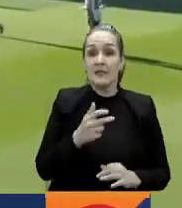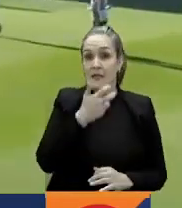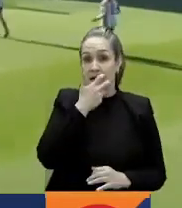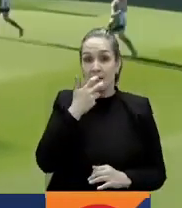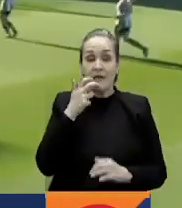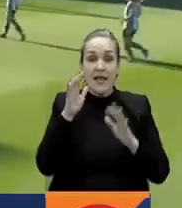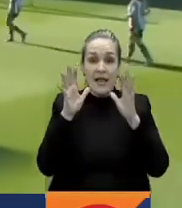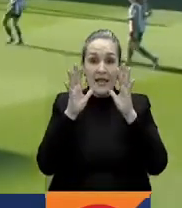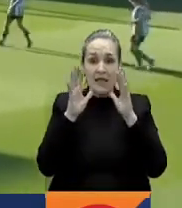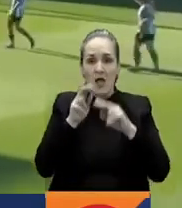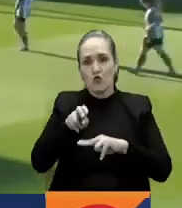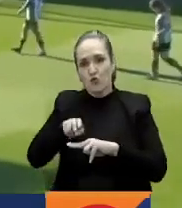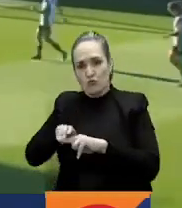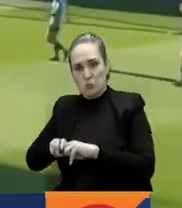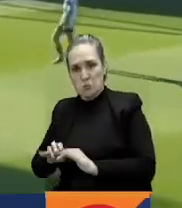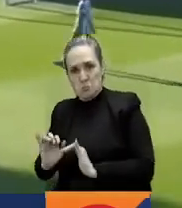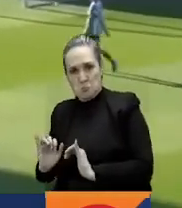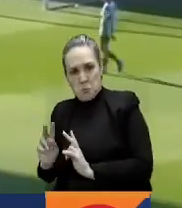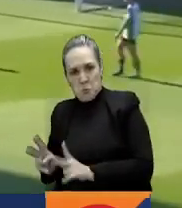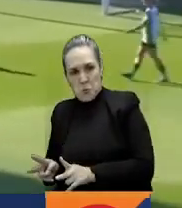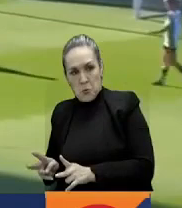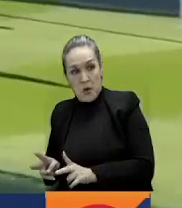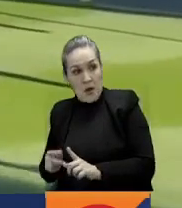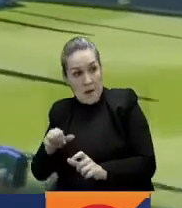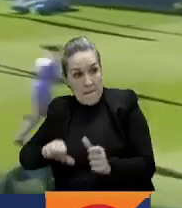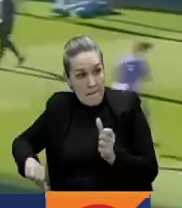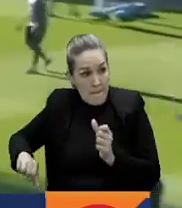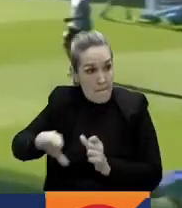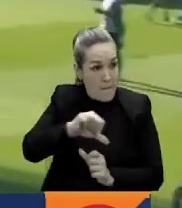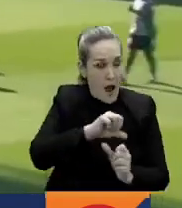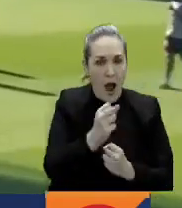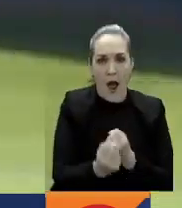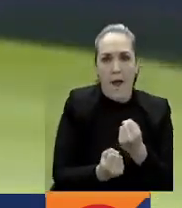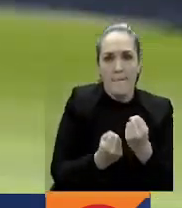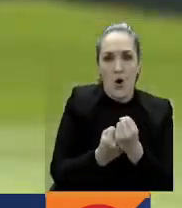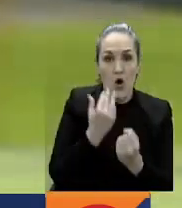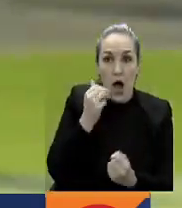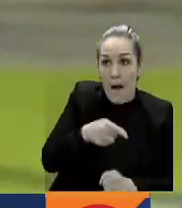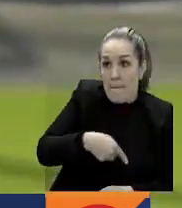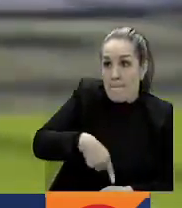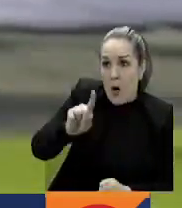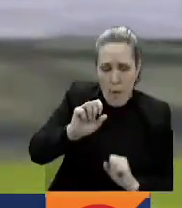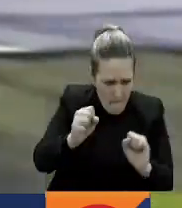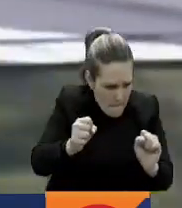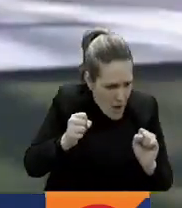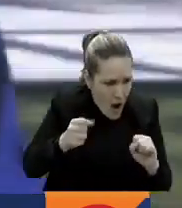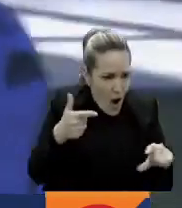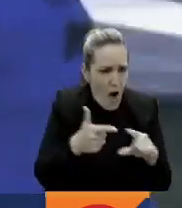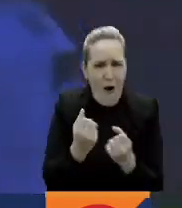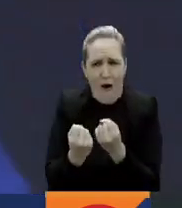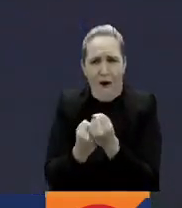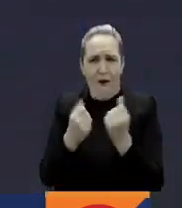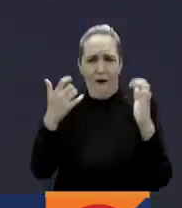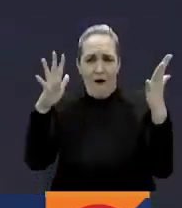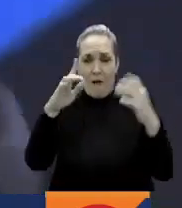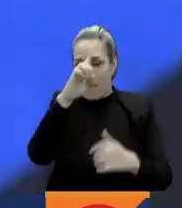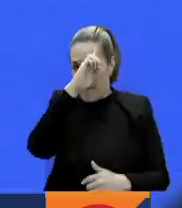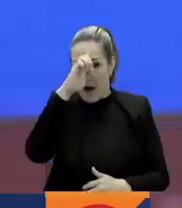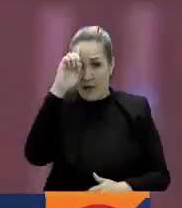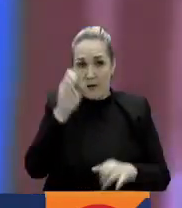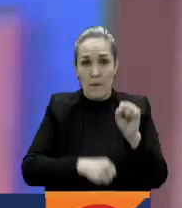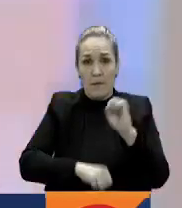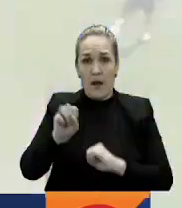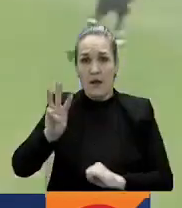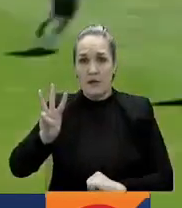Ingresó en el segundo tiempo y dio esta asistencia para que de cabeza Caroline Moller anotara el segundo tanto de las merengues. La Casa Blanca venció 3-1